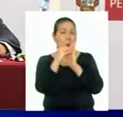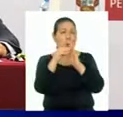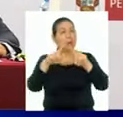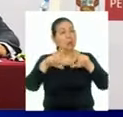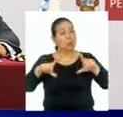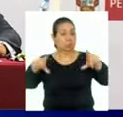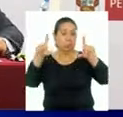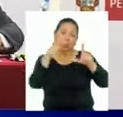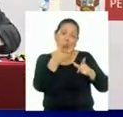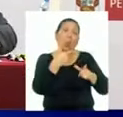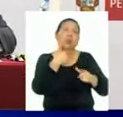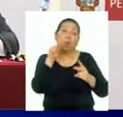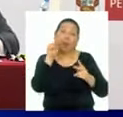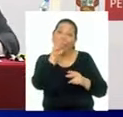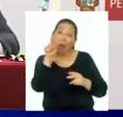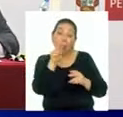publicado.